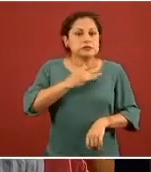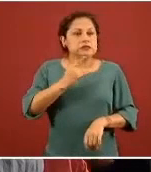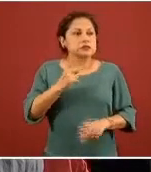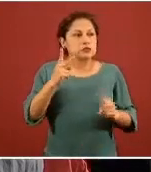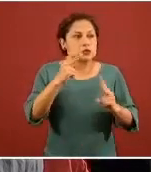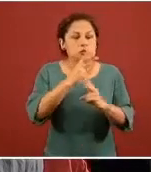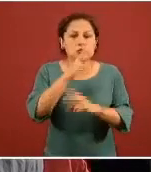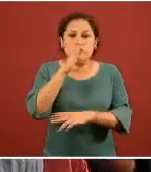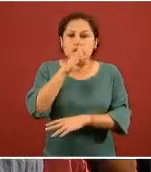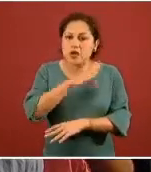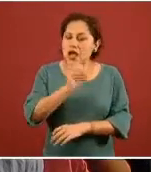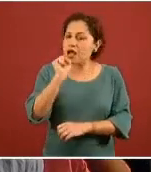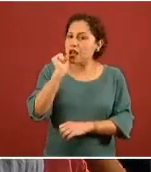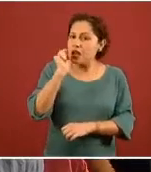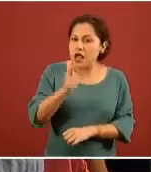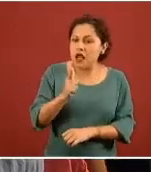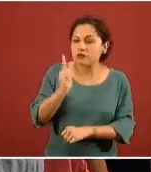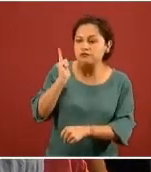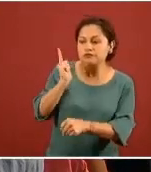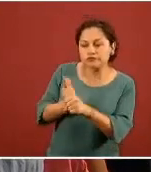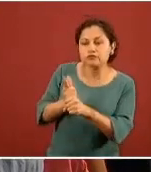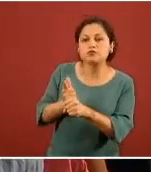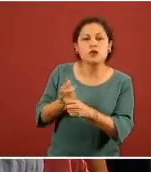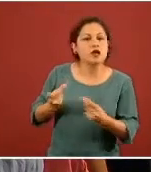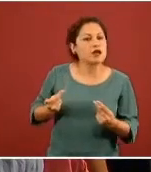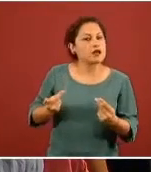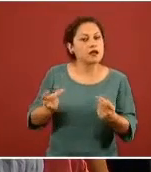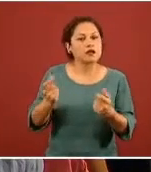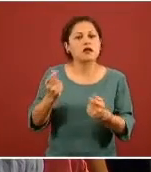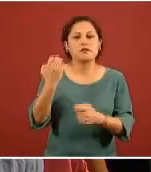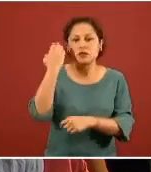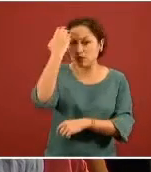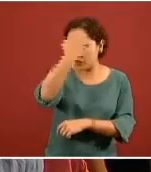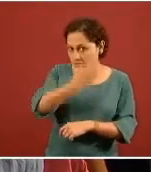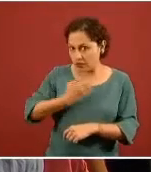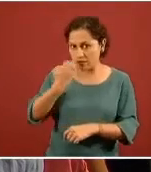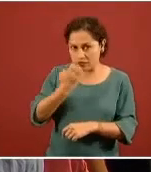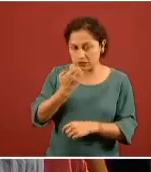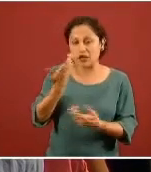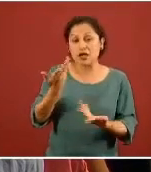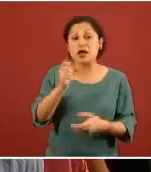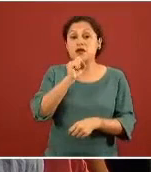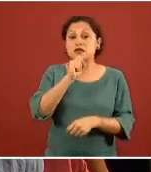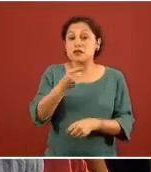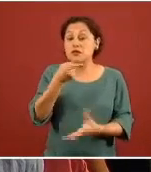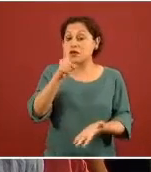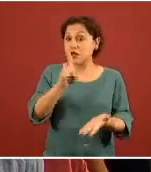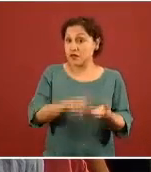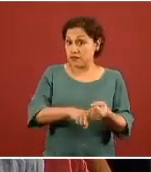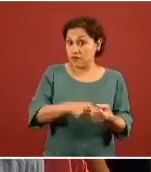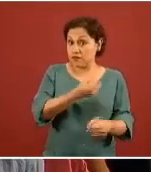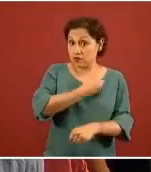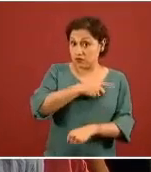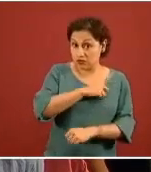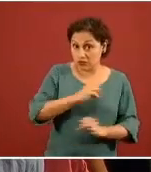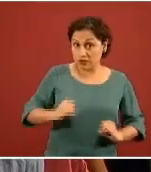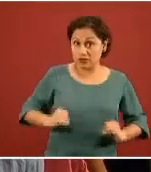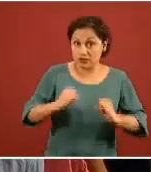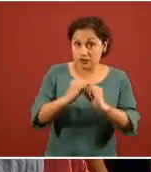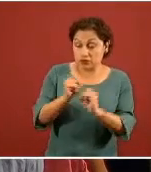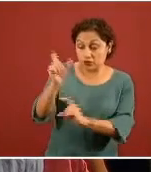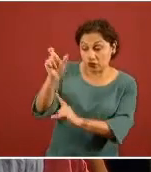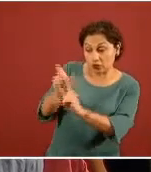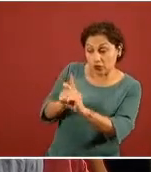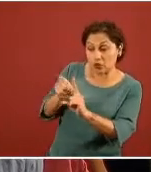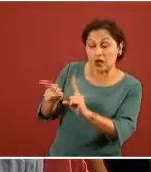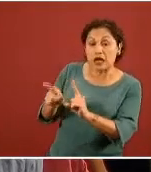respiratorios, y para quienes están libres de síntomas pasen por un canal de atención que trate de limitar el contacto